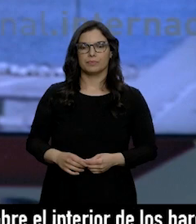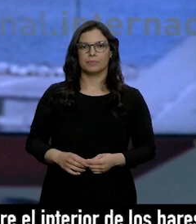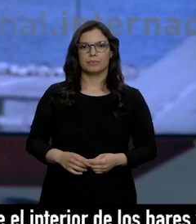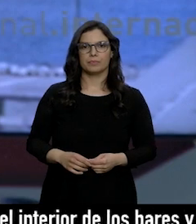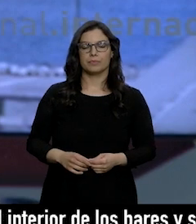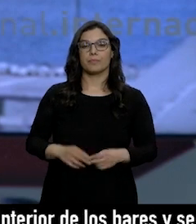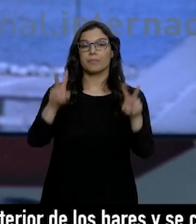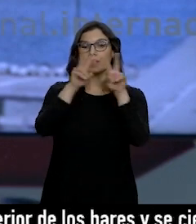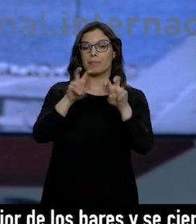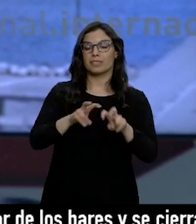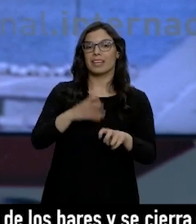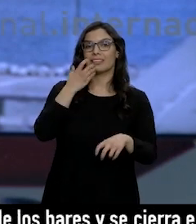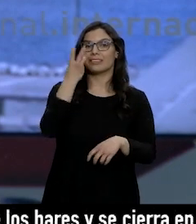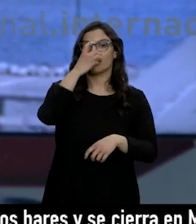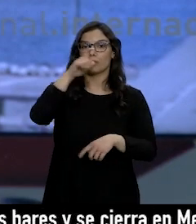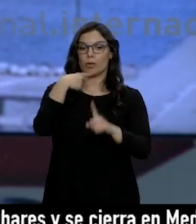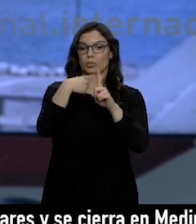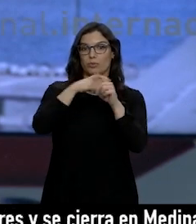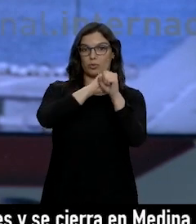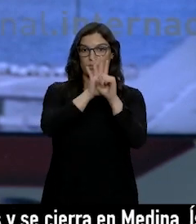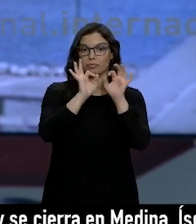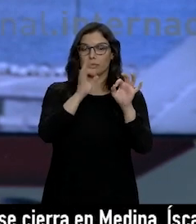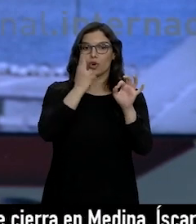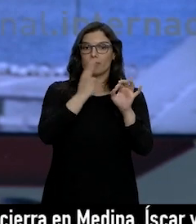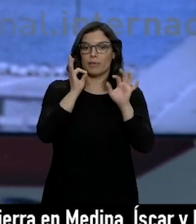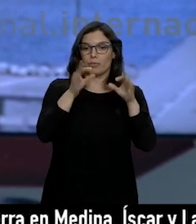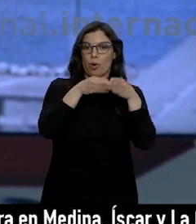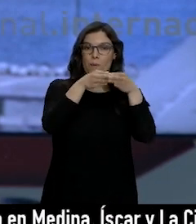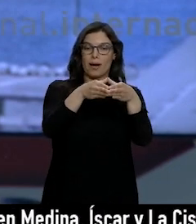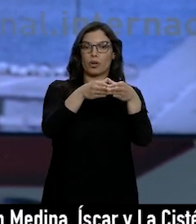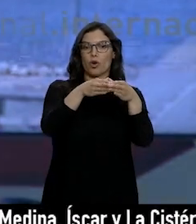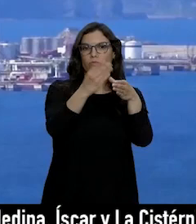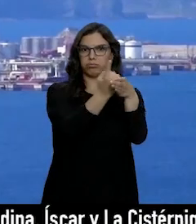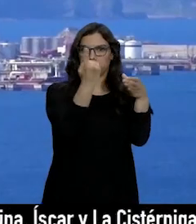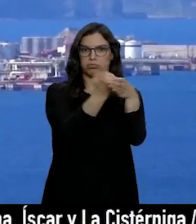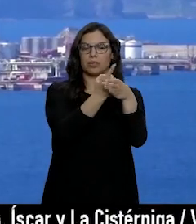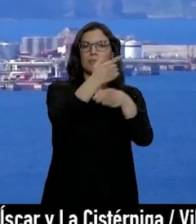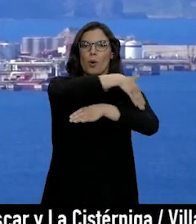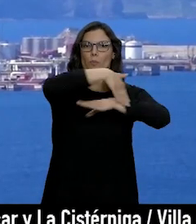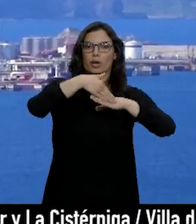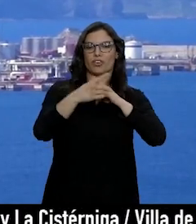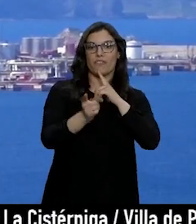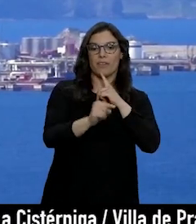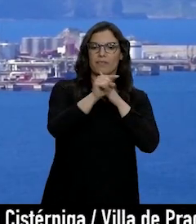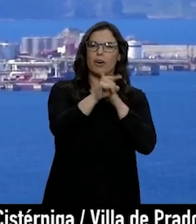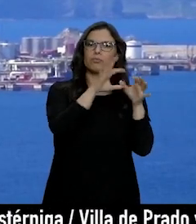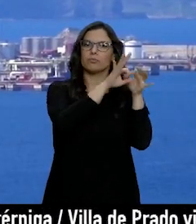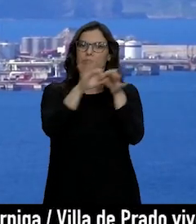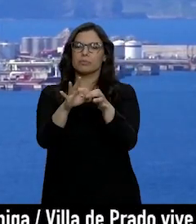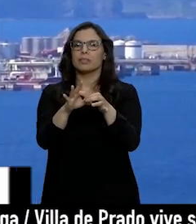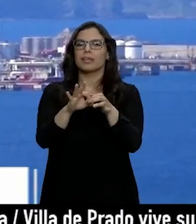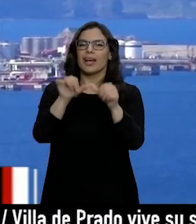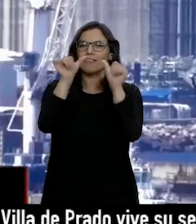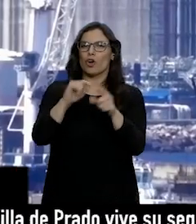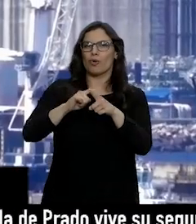Y se investiga si los 3 positivos por COVID confirmados en el barco confinado en el puerto de Bilbao corresponden con casos de la